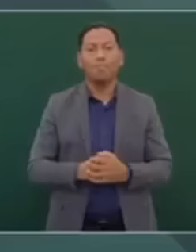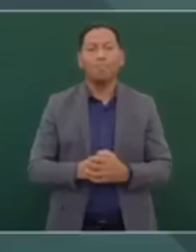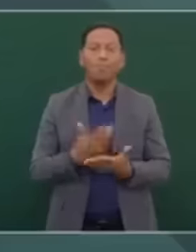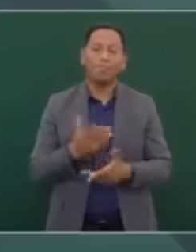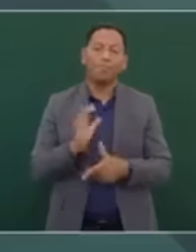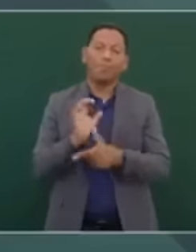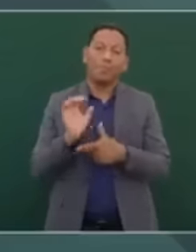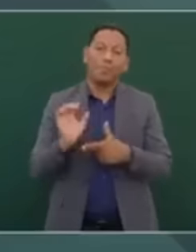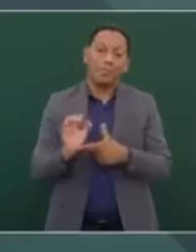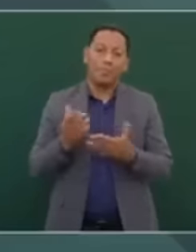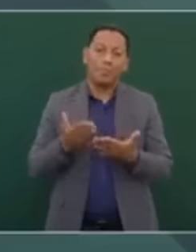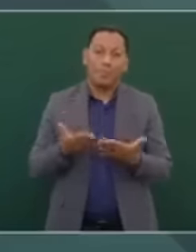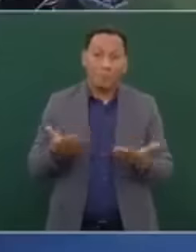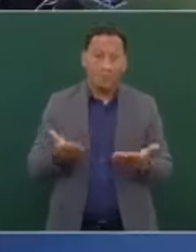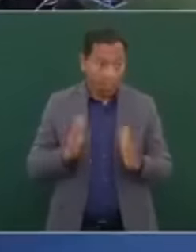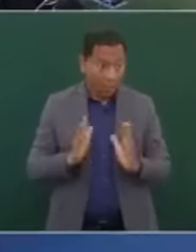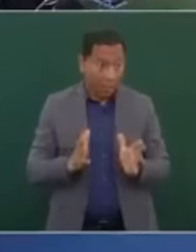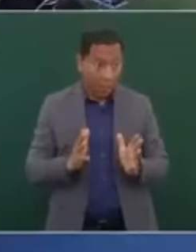Entonces, ahora sí vamos